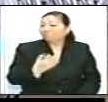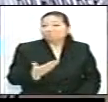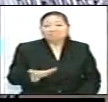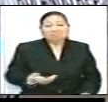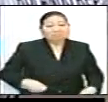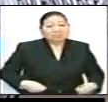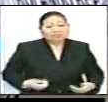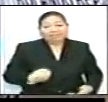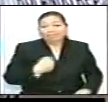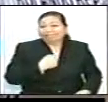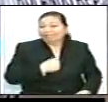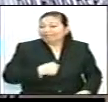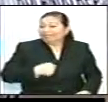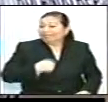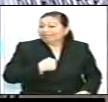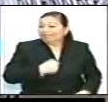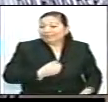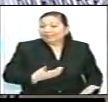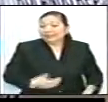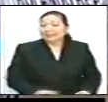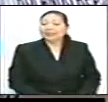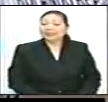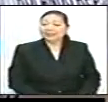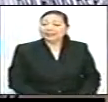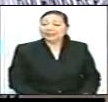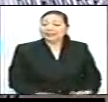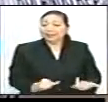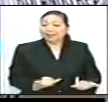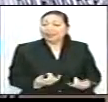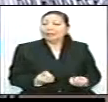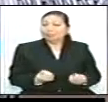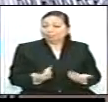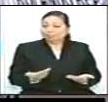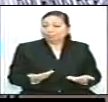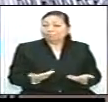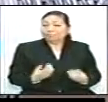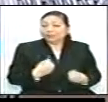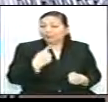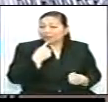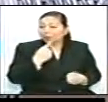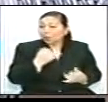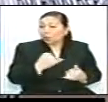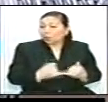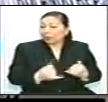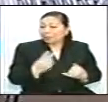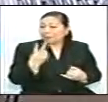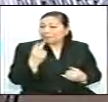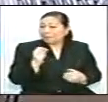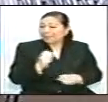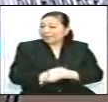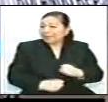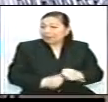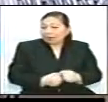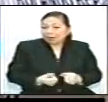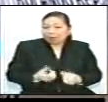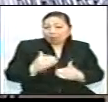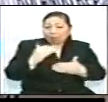da hasta pena, ministro, de que ahora hay recursos. Como bien lo ha dicho, en los últimos 20 años se